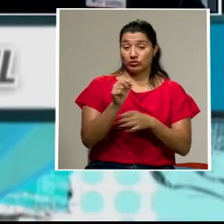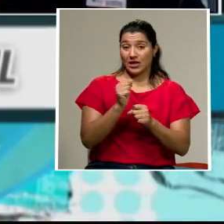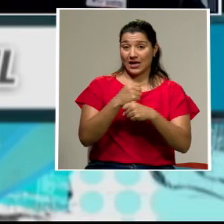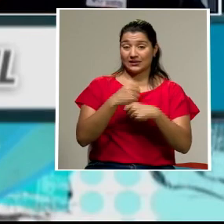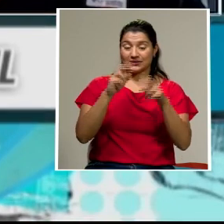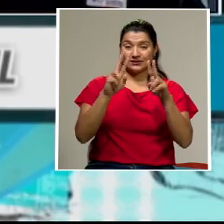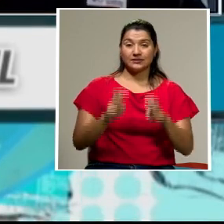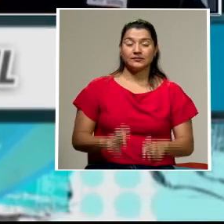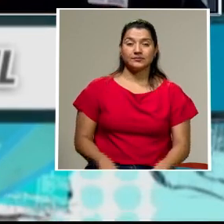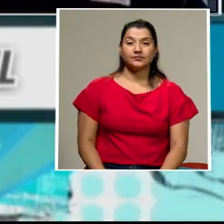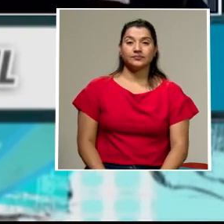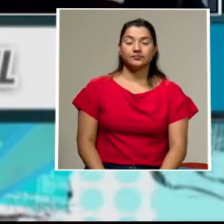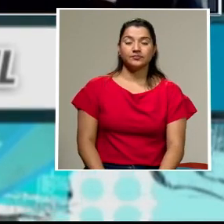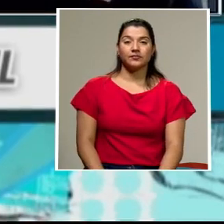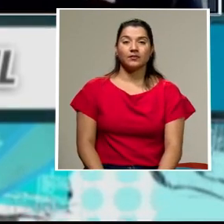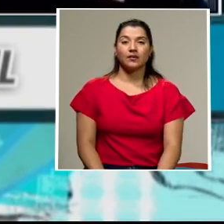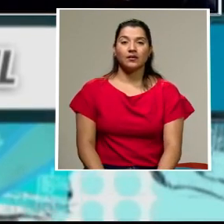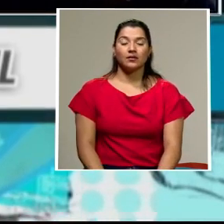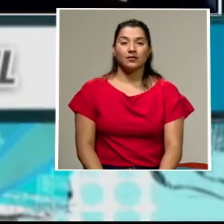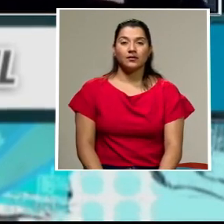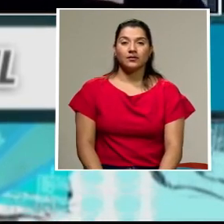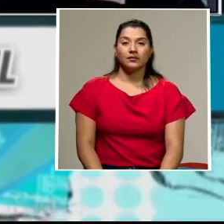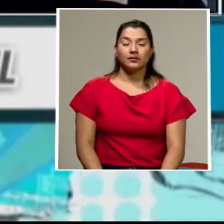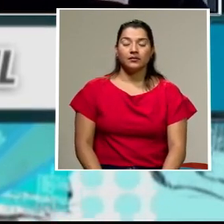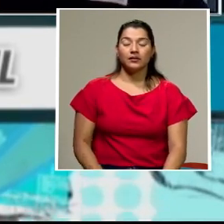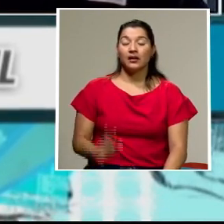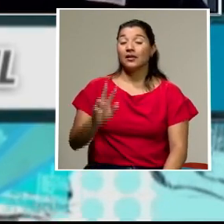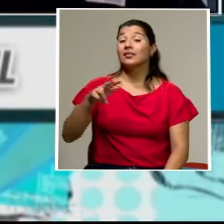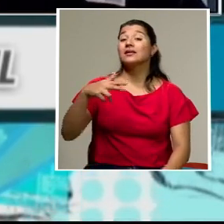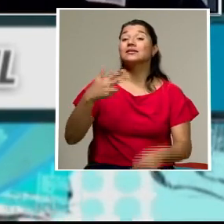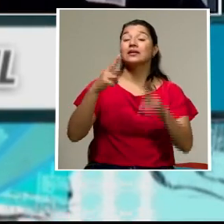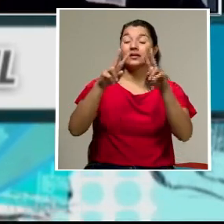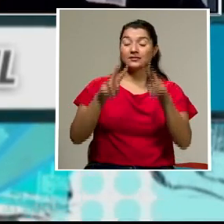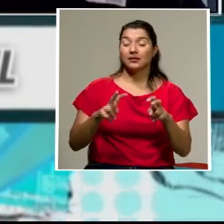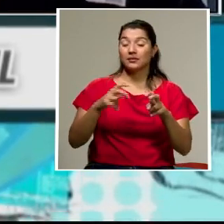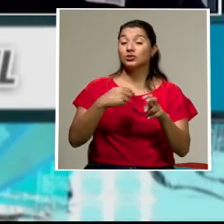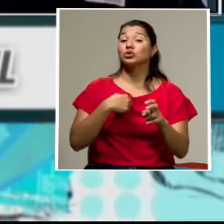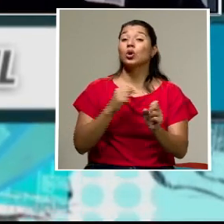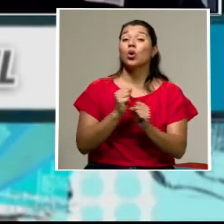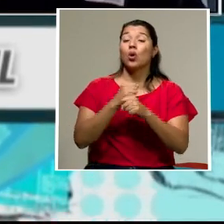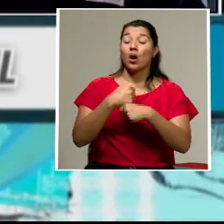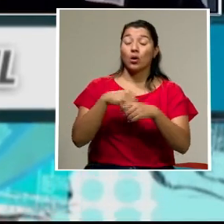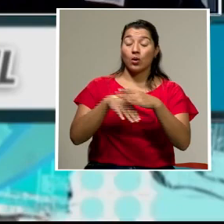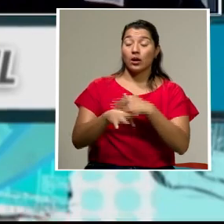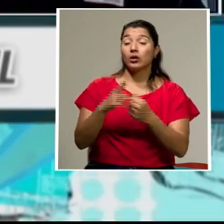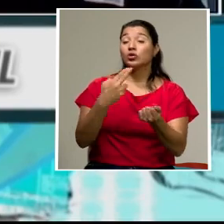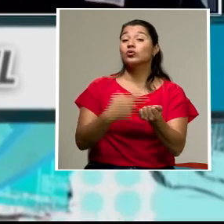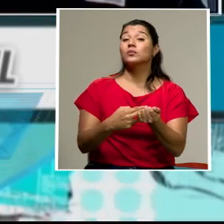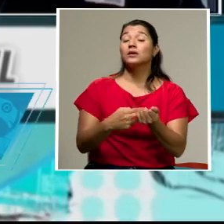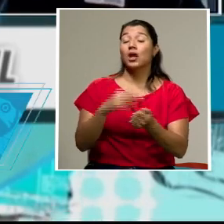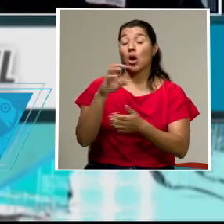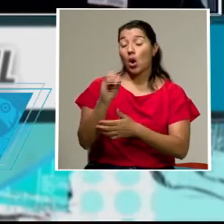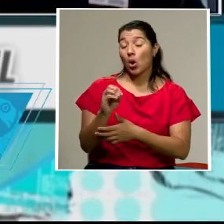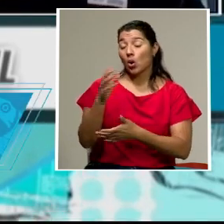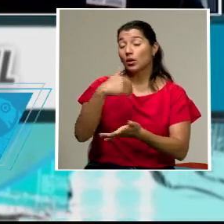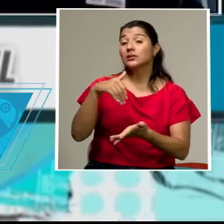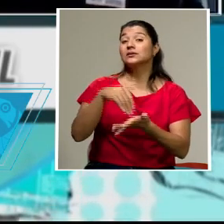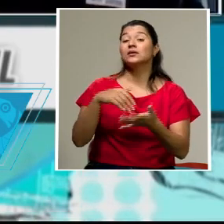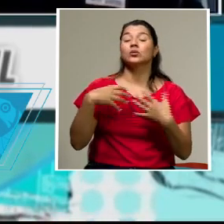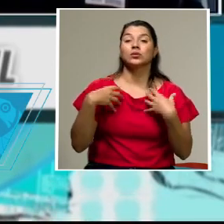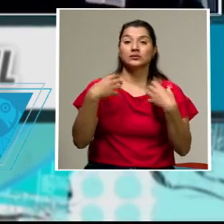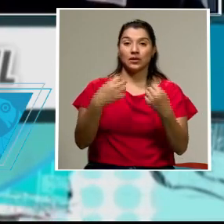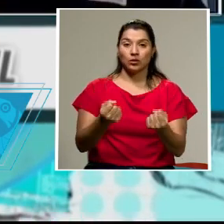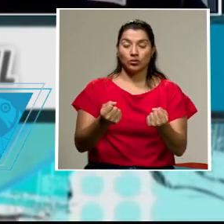pruebas? La tercera prueba se realiza en hospitales, ¿verdad? O en centros de salud. La idea